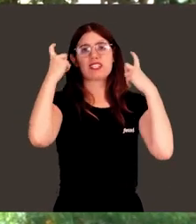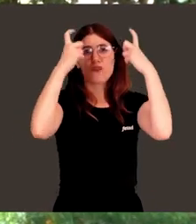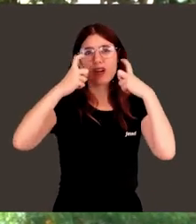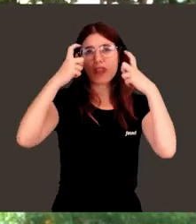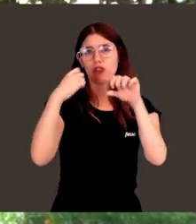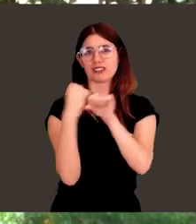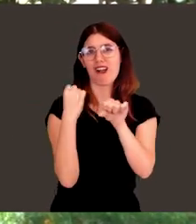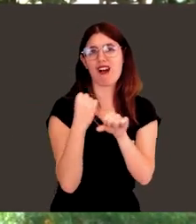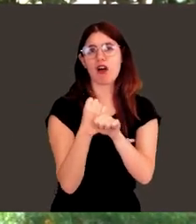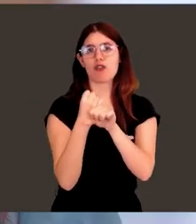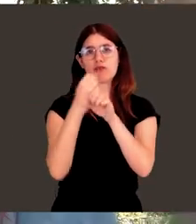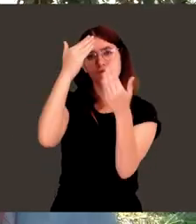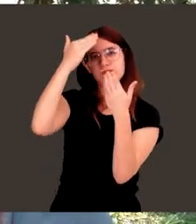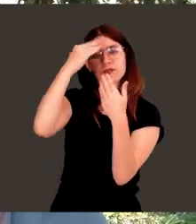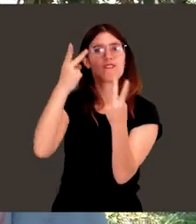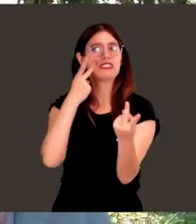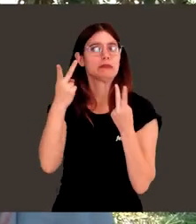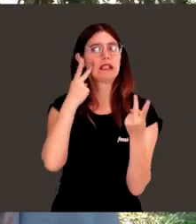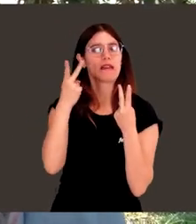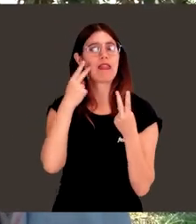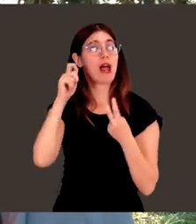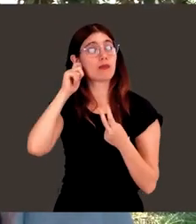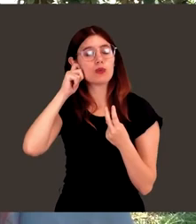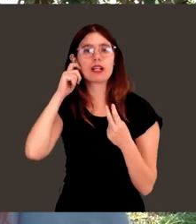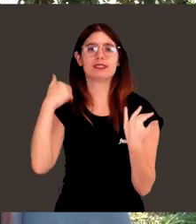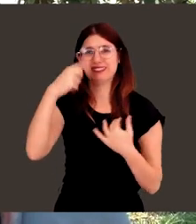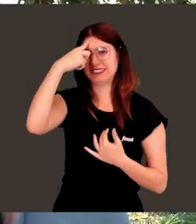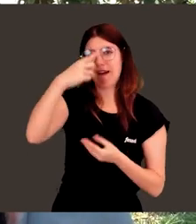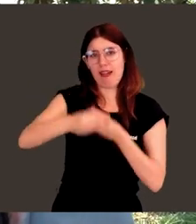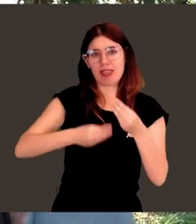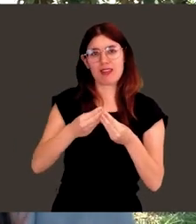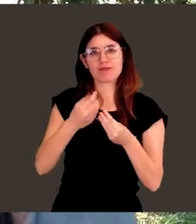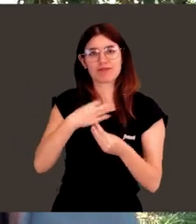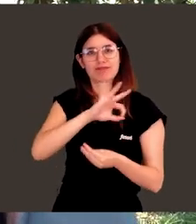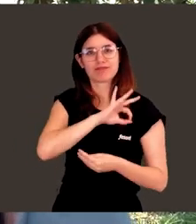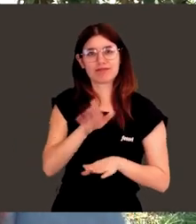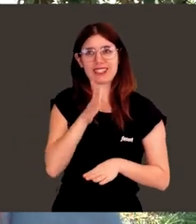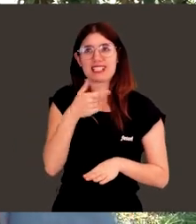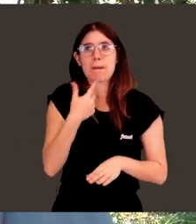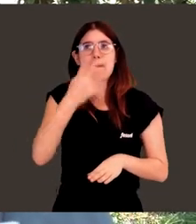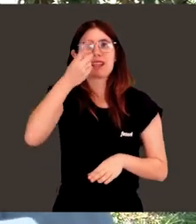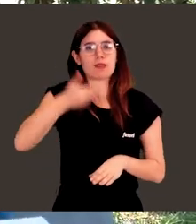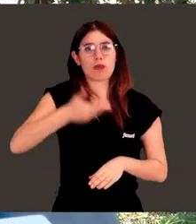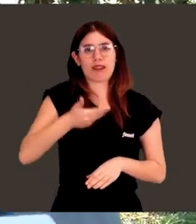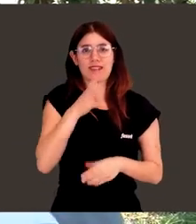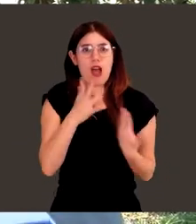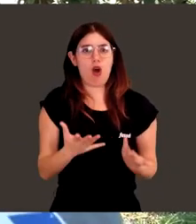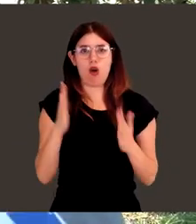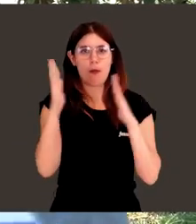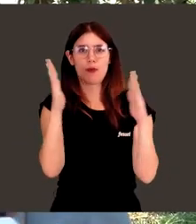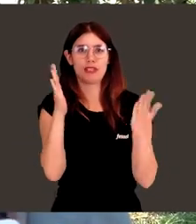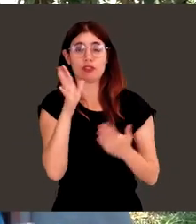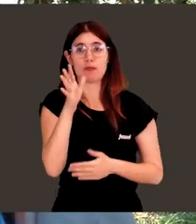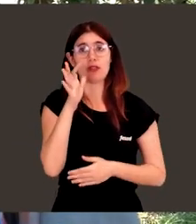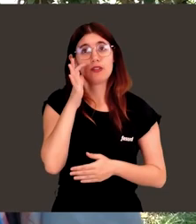el esfuerzo, el trabajo. El donar visibilidad a las mujeres es lo más importante en estos momentos,